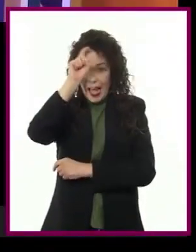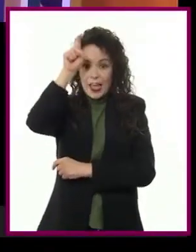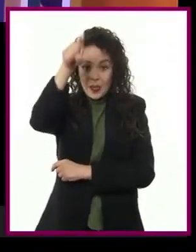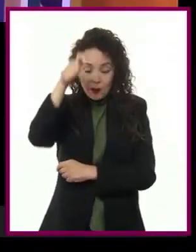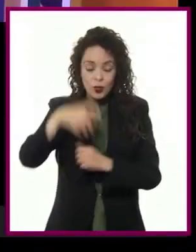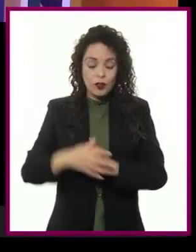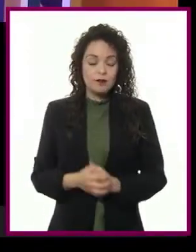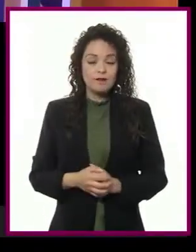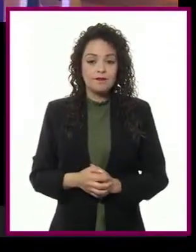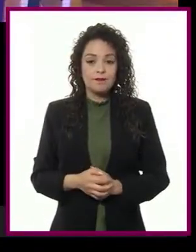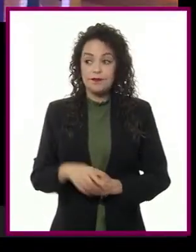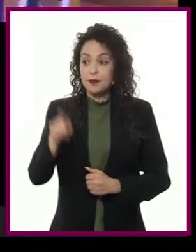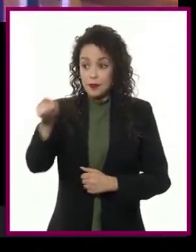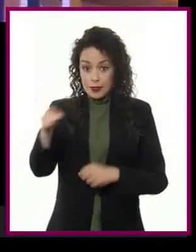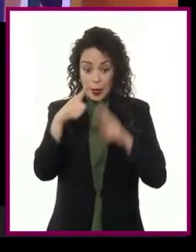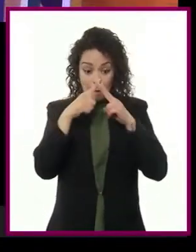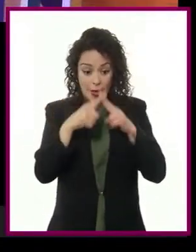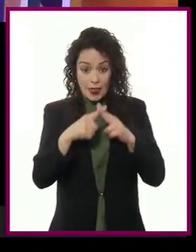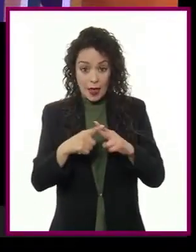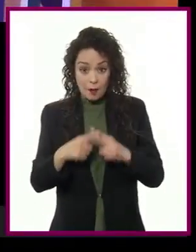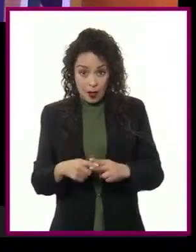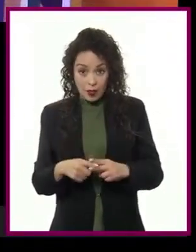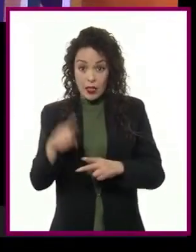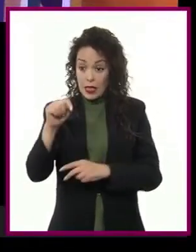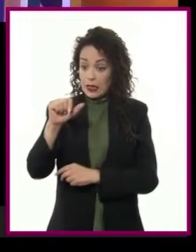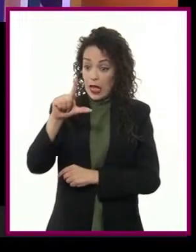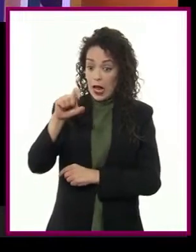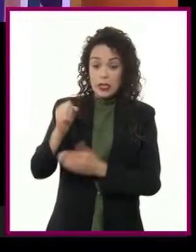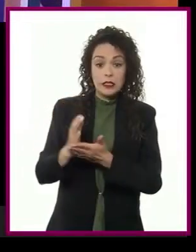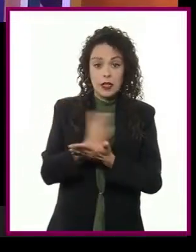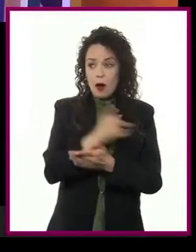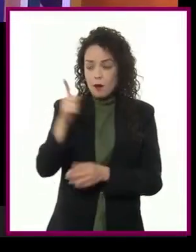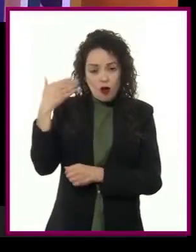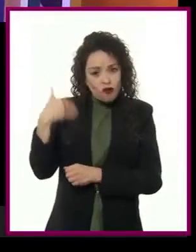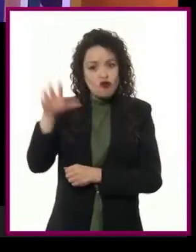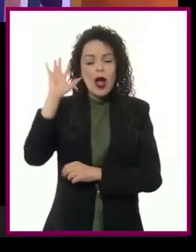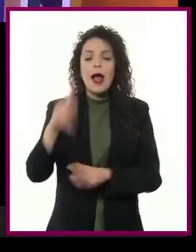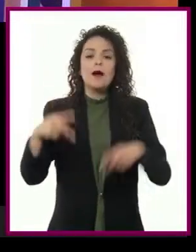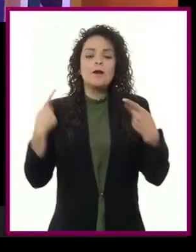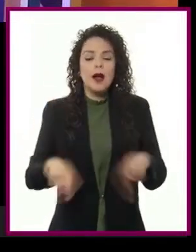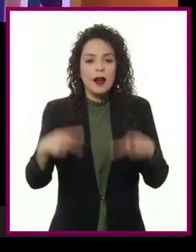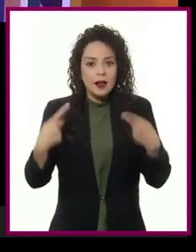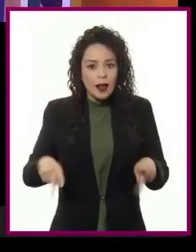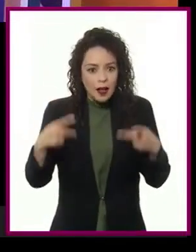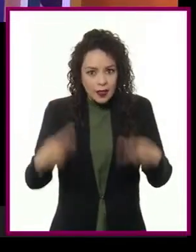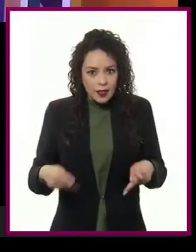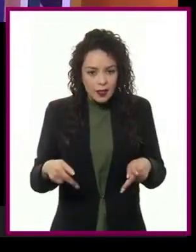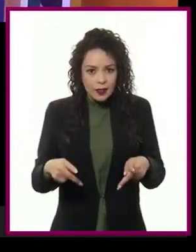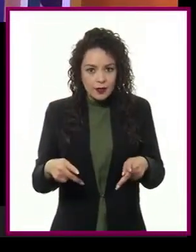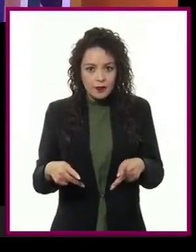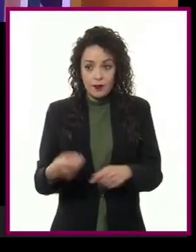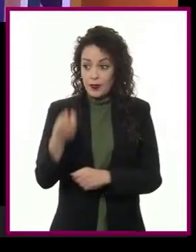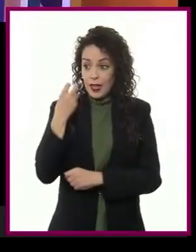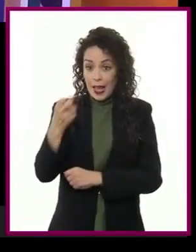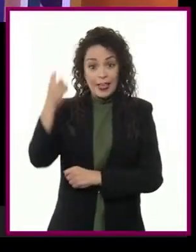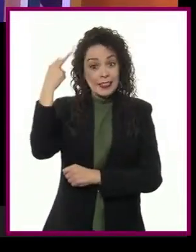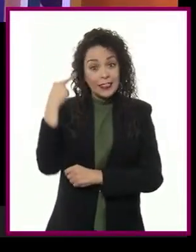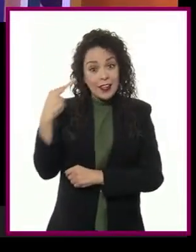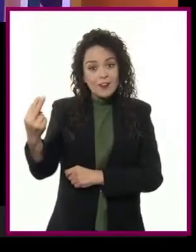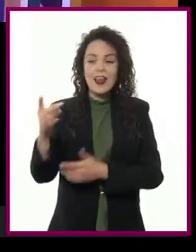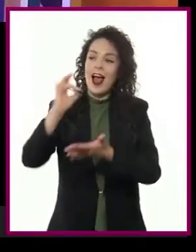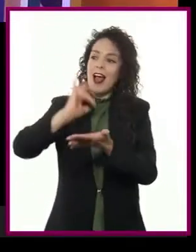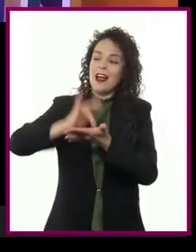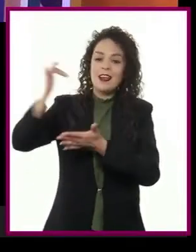Además de matemático, Tales de Mileto fue un mercader. Precisamente, estos viajes le